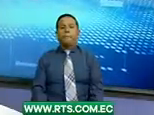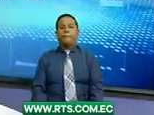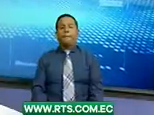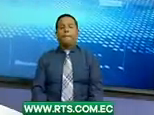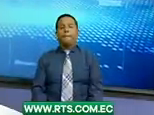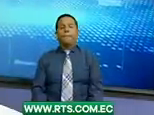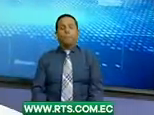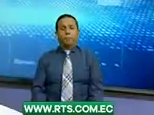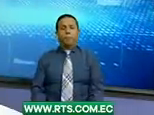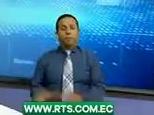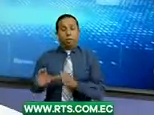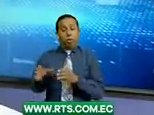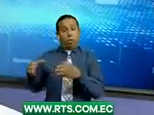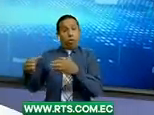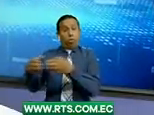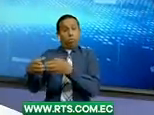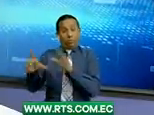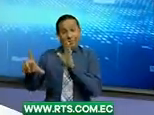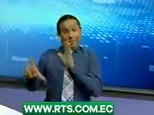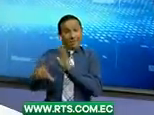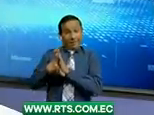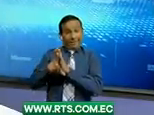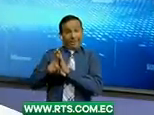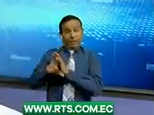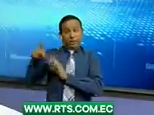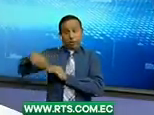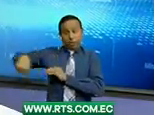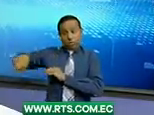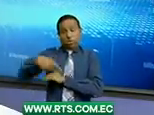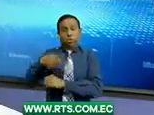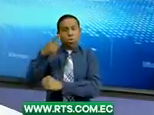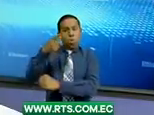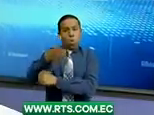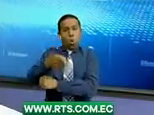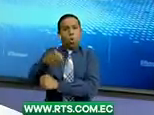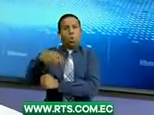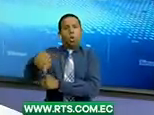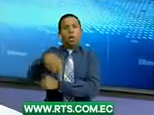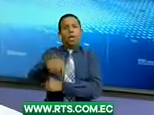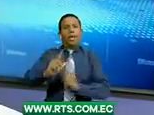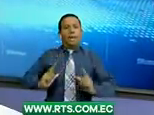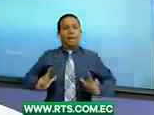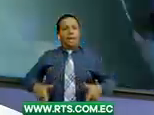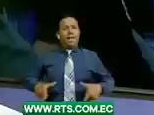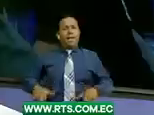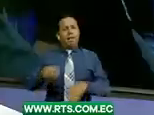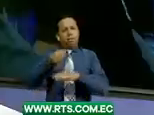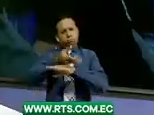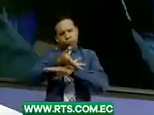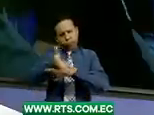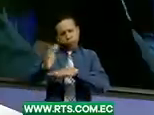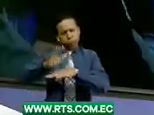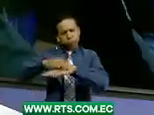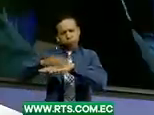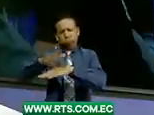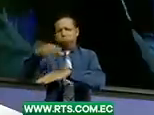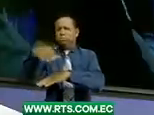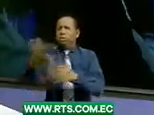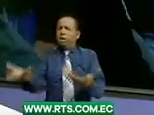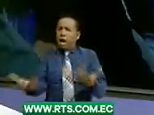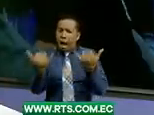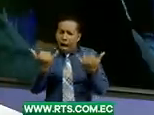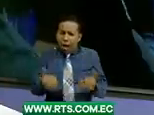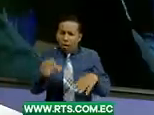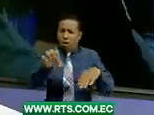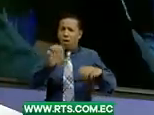Una comisión legislativa exhortó al presidente de la República, Lenín Moreno, a declarar la educación en emergencia